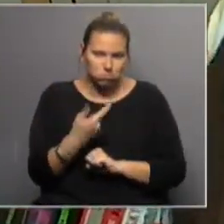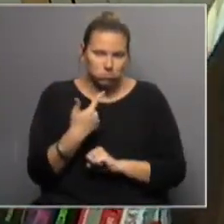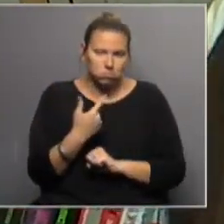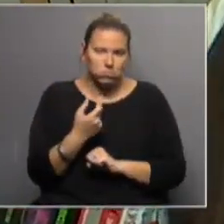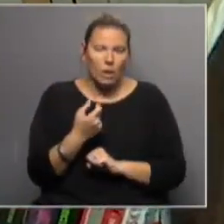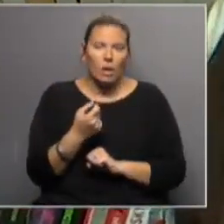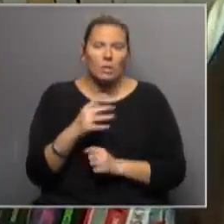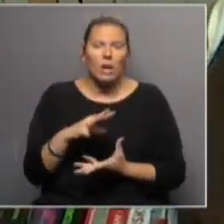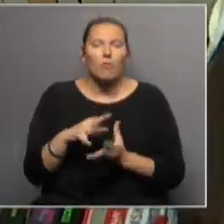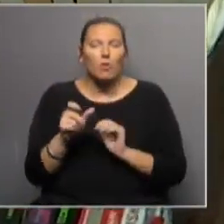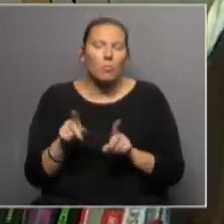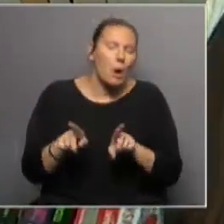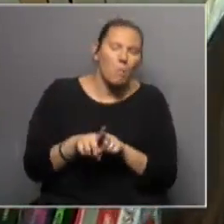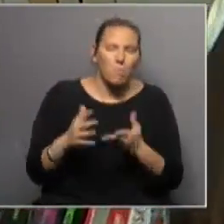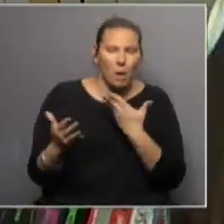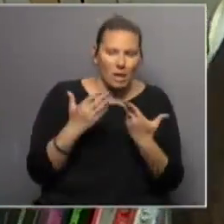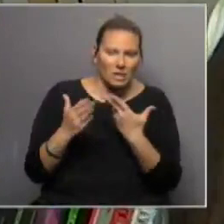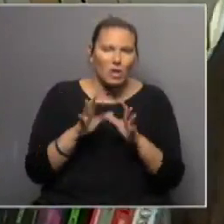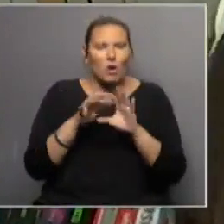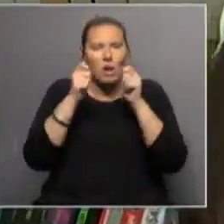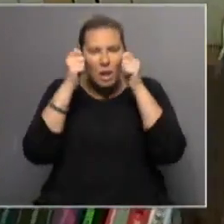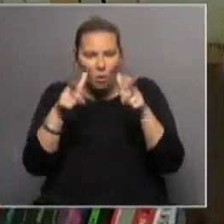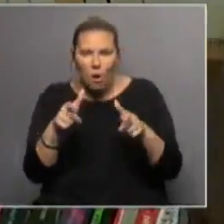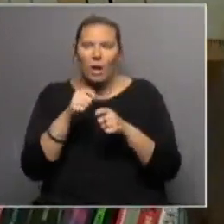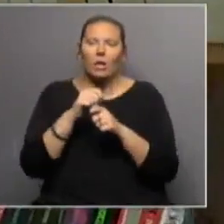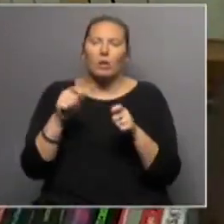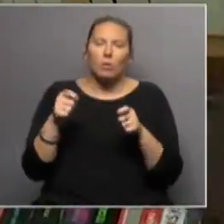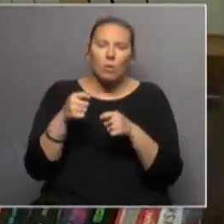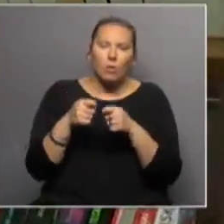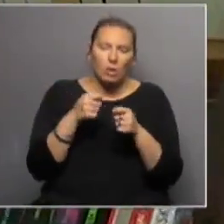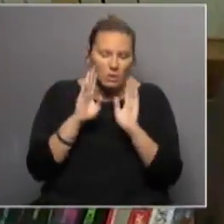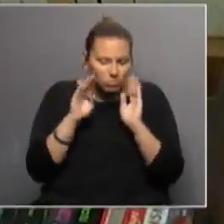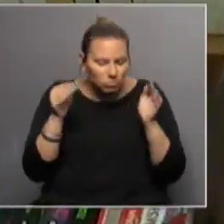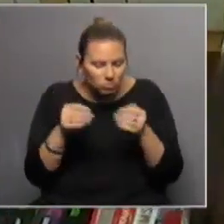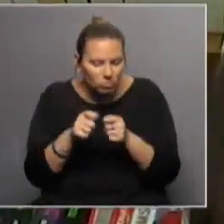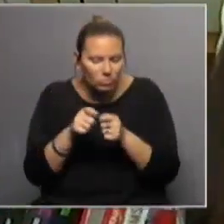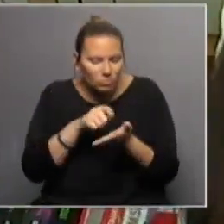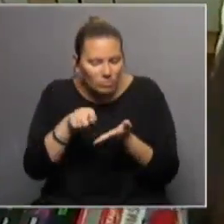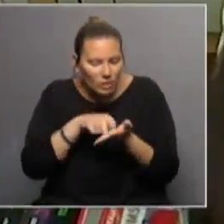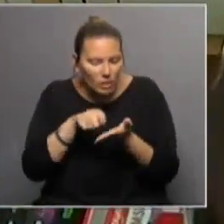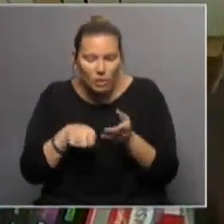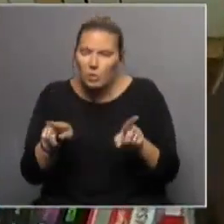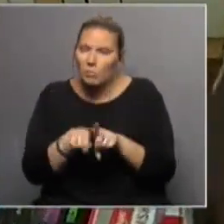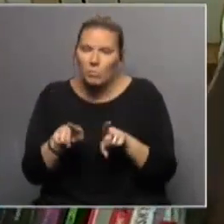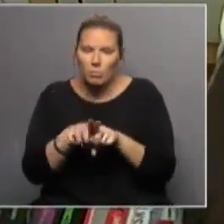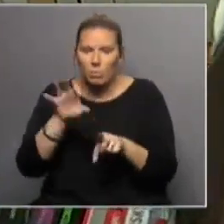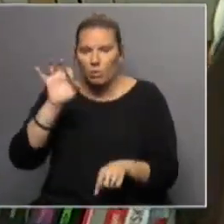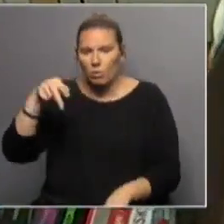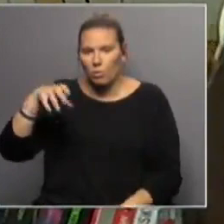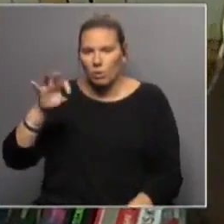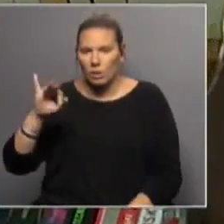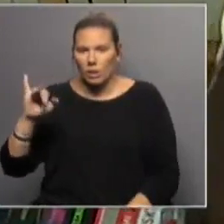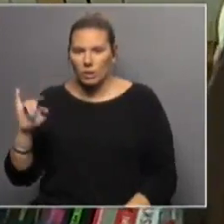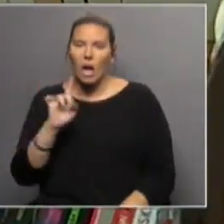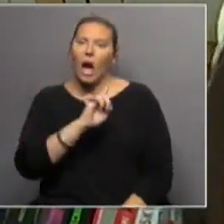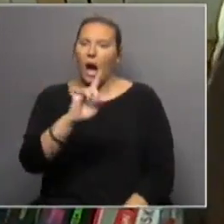esa cadencia, si se quiere, o ese uso del lenguaje, o ese reparar en el lenguaje que tiene Onetti. Mi Onetti, ¿no? Cada uno tiene la